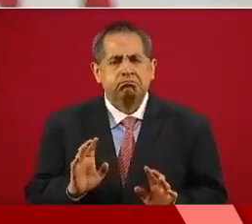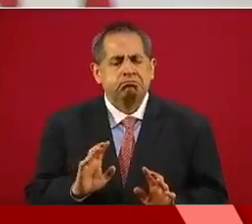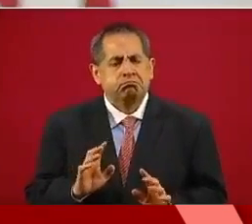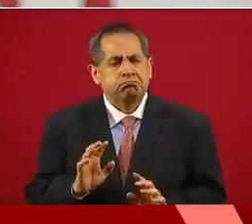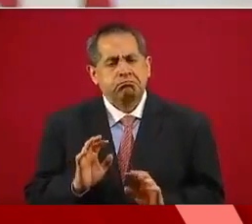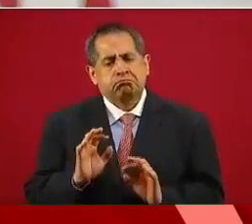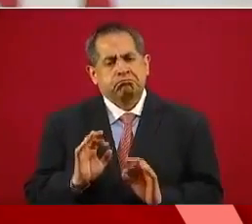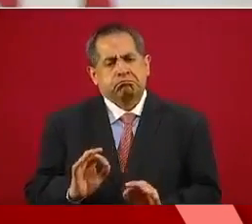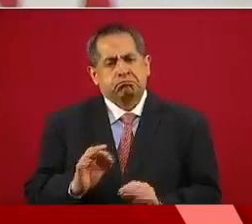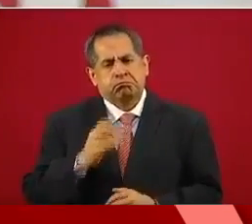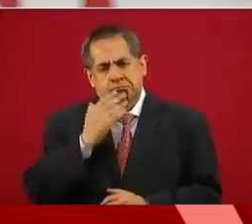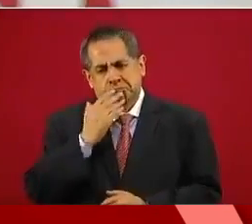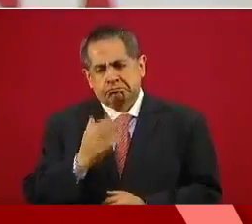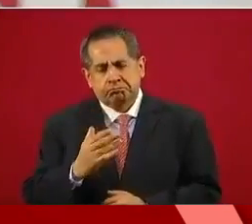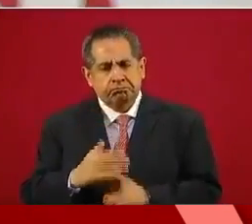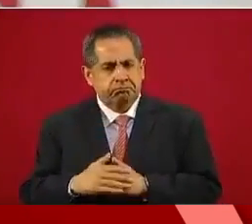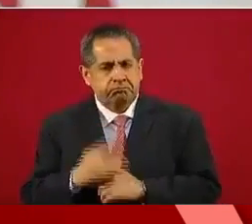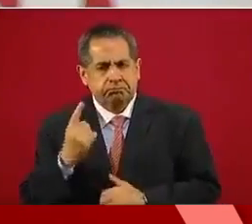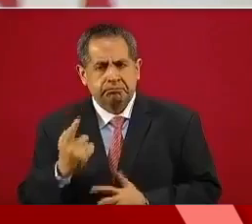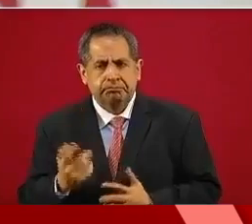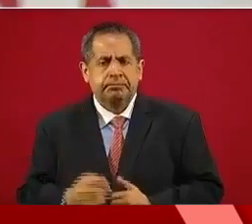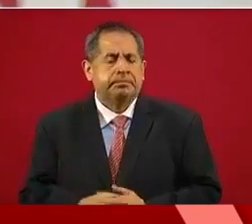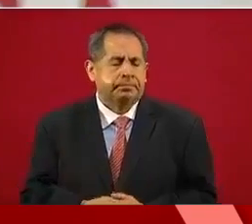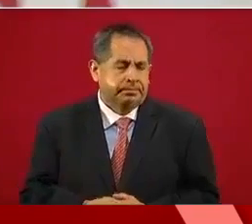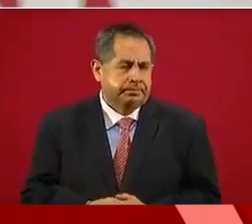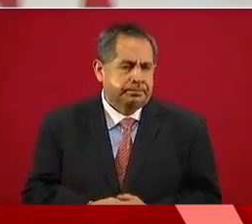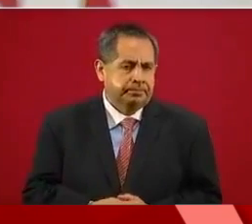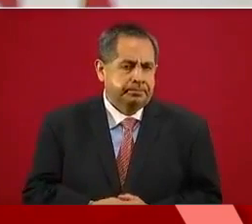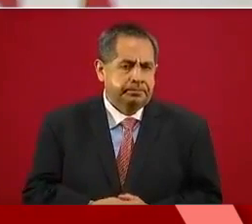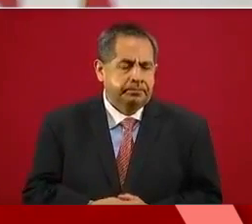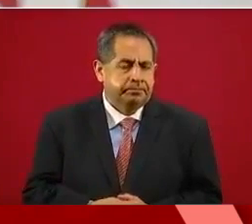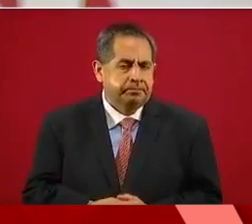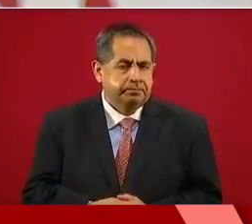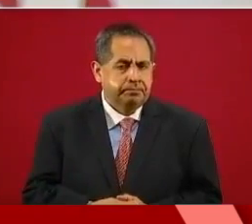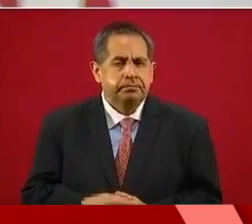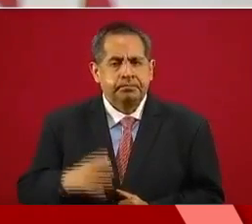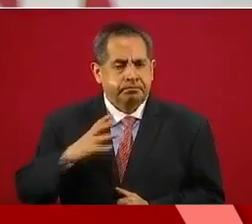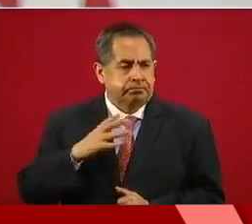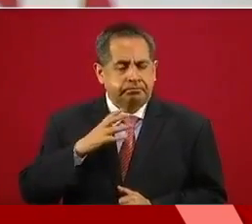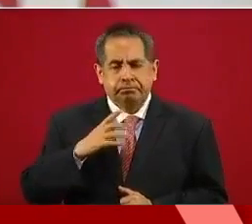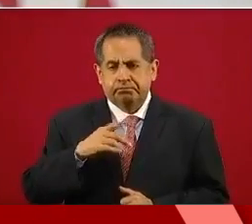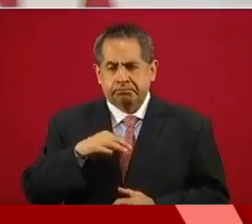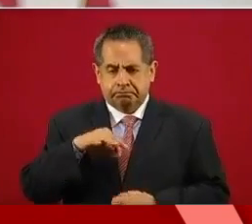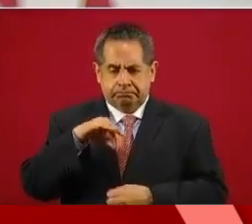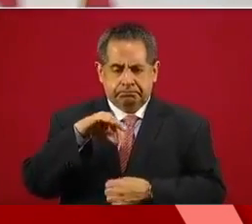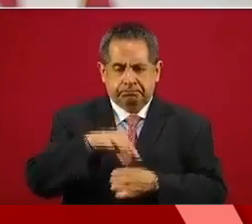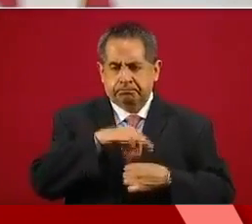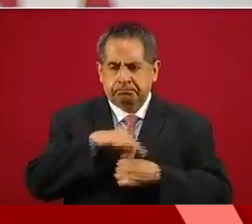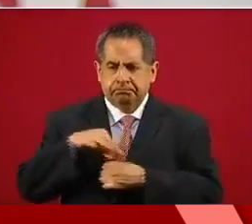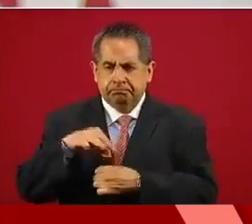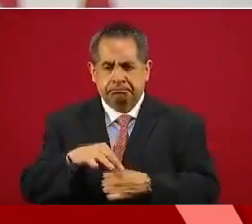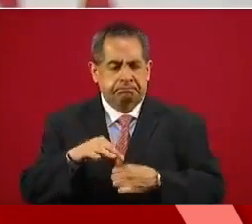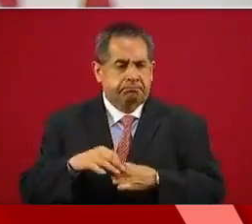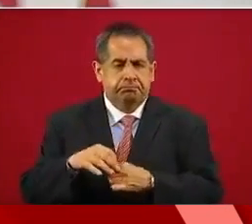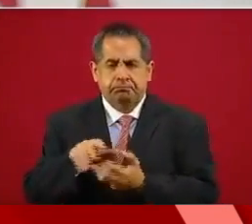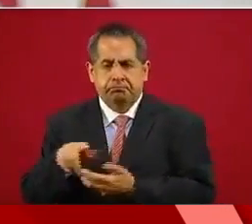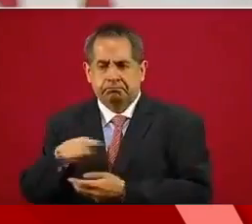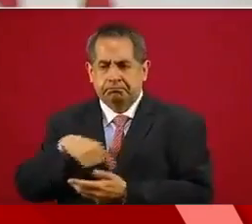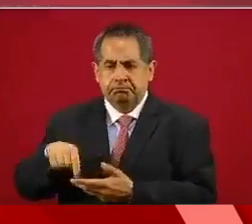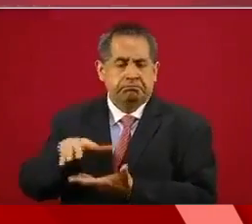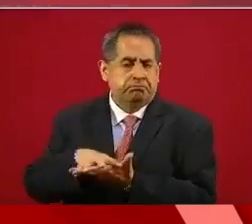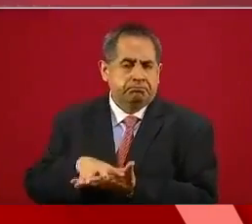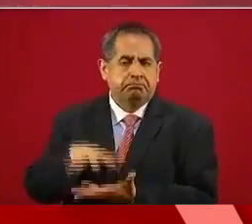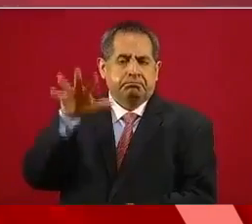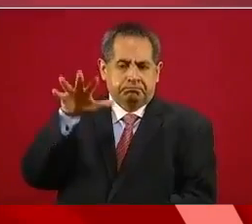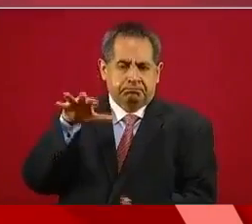por qué hubo una votación esto es mayoritaria